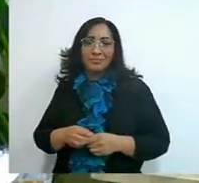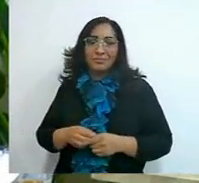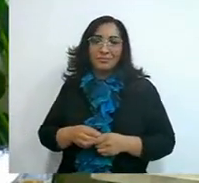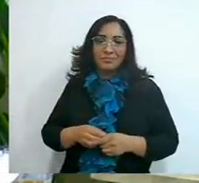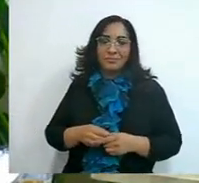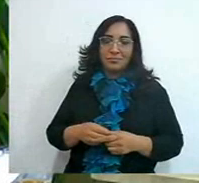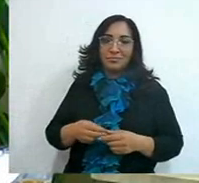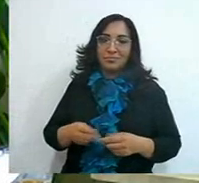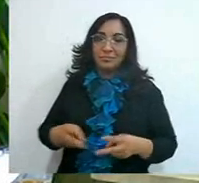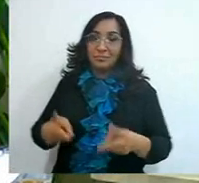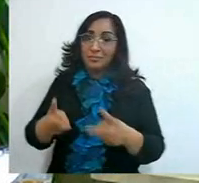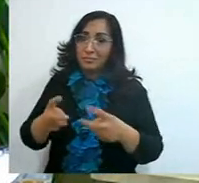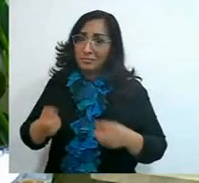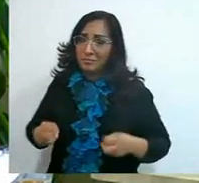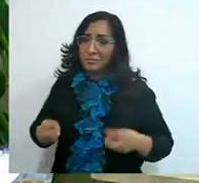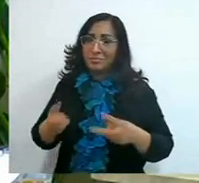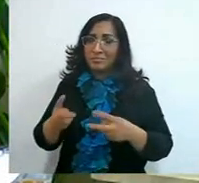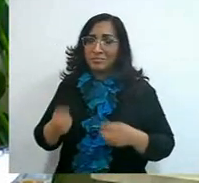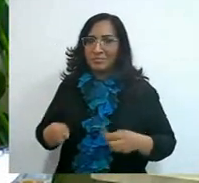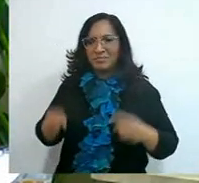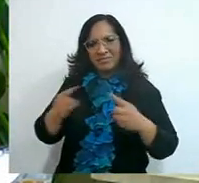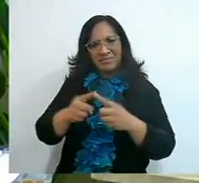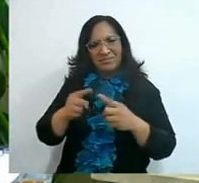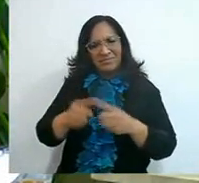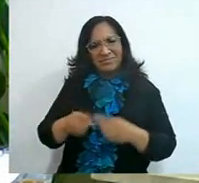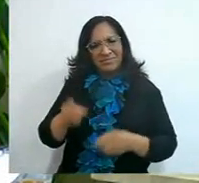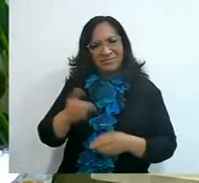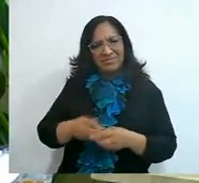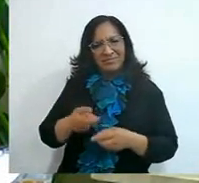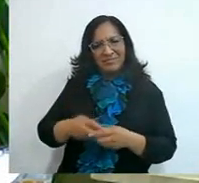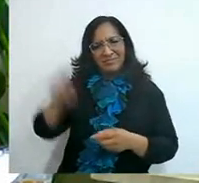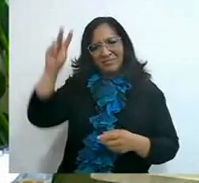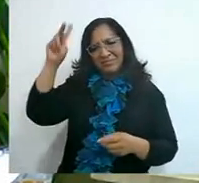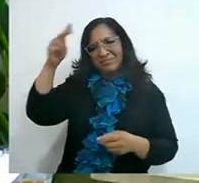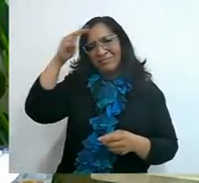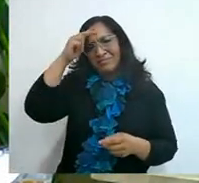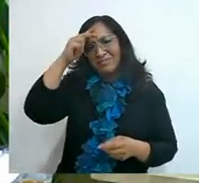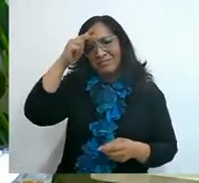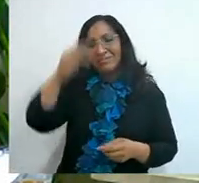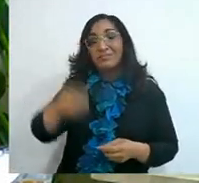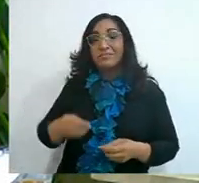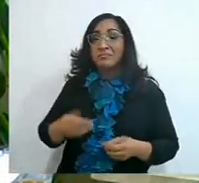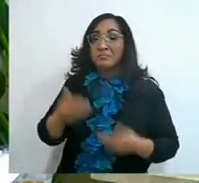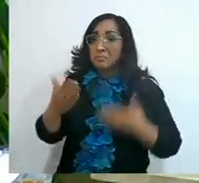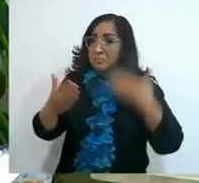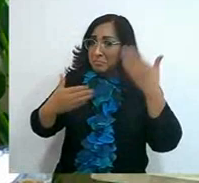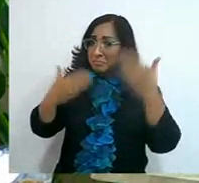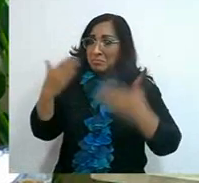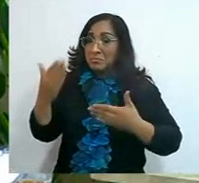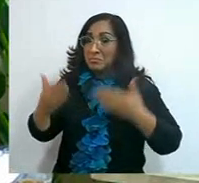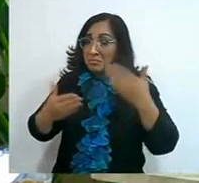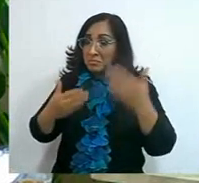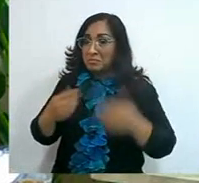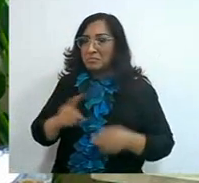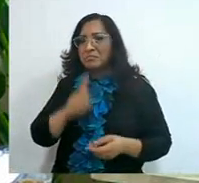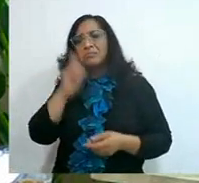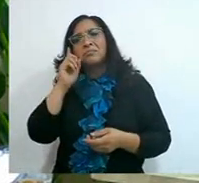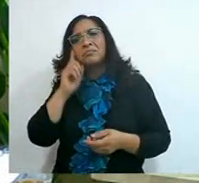me invitaban a congregaciones en donde el pastor les enseñó pues, que una mujer que se arregla, pues no tiene